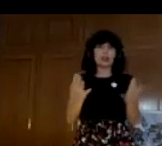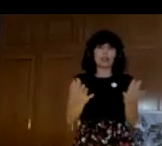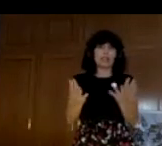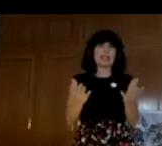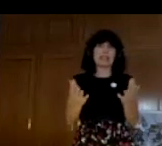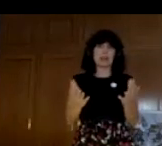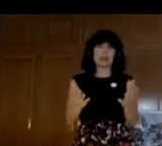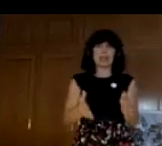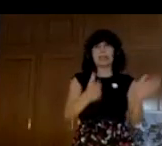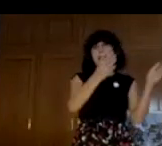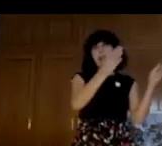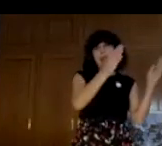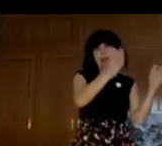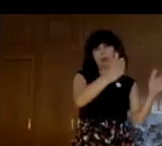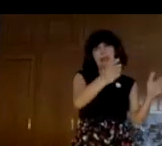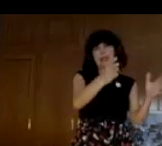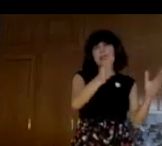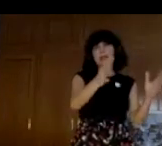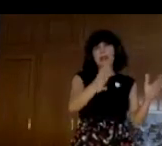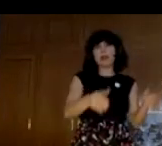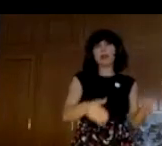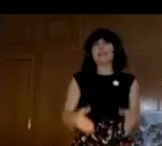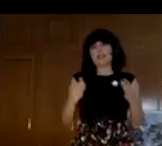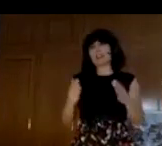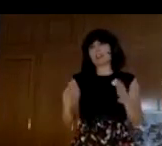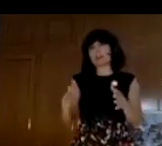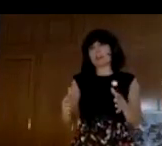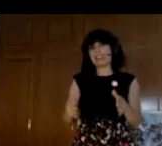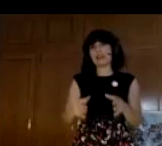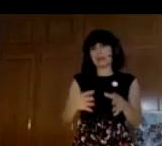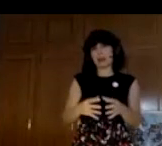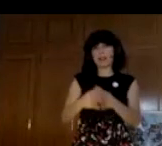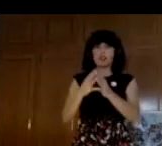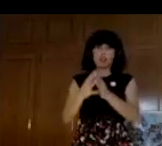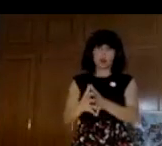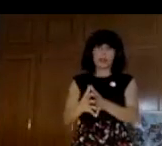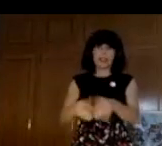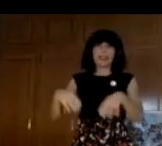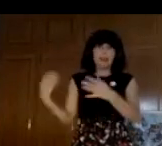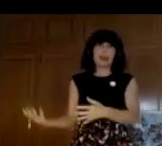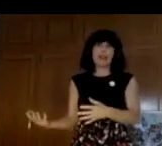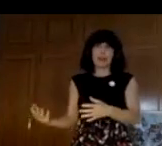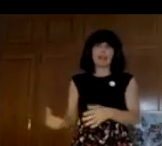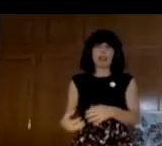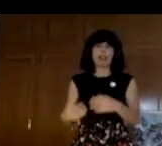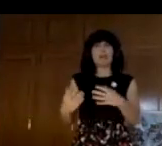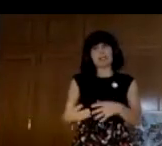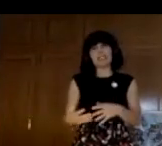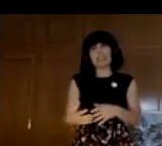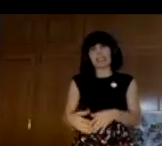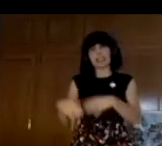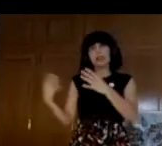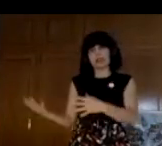las comunidades en audiencias durante este periodo, seremos capaces a lo mejor de construir de una forma diferente y